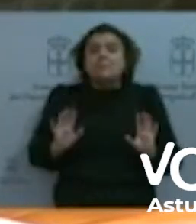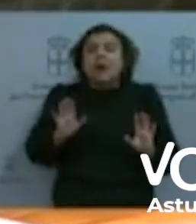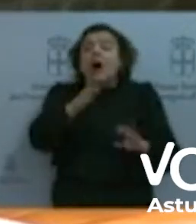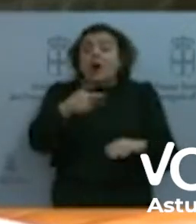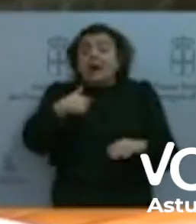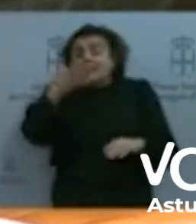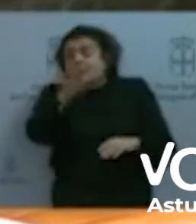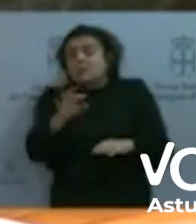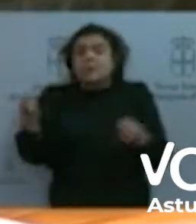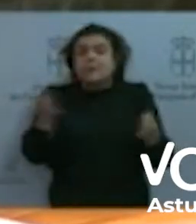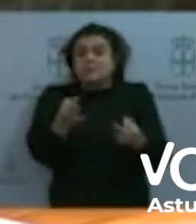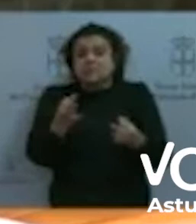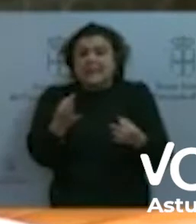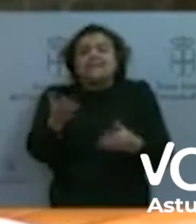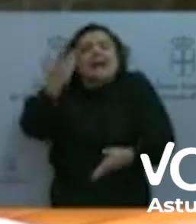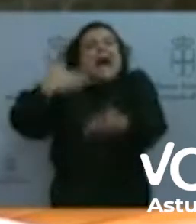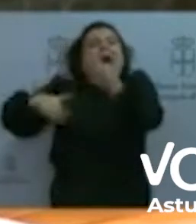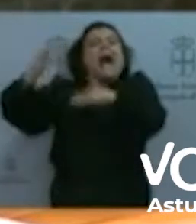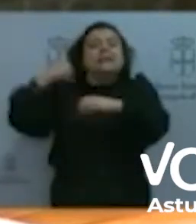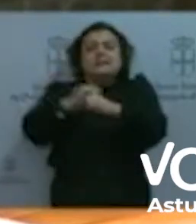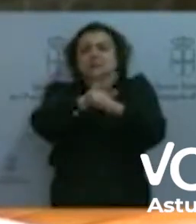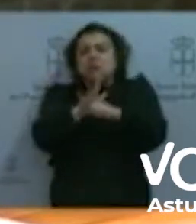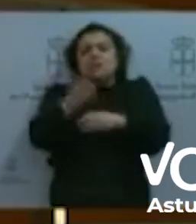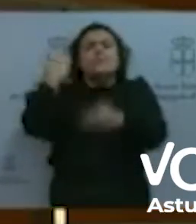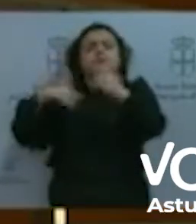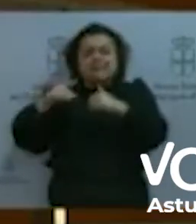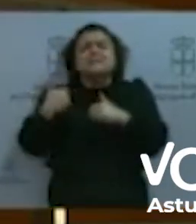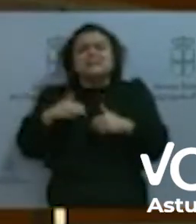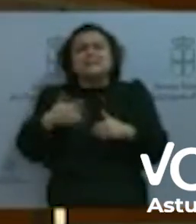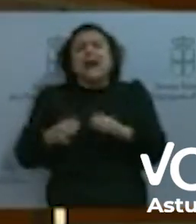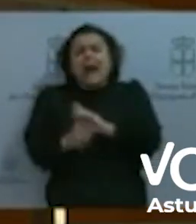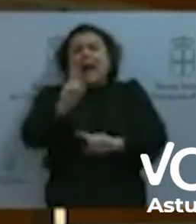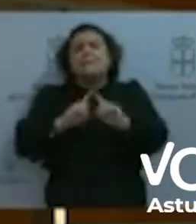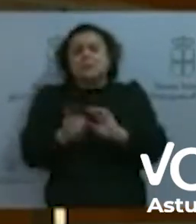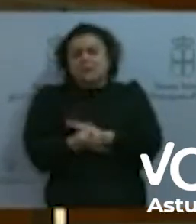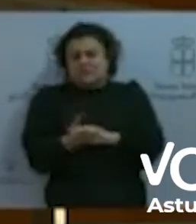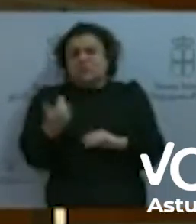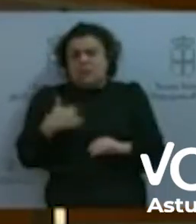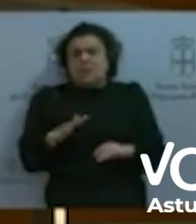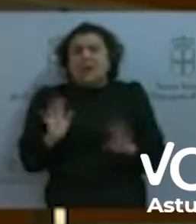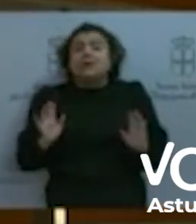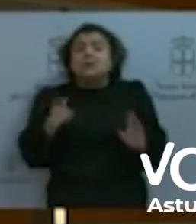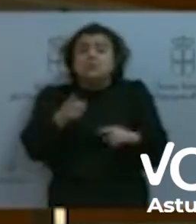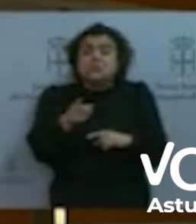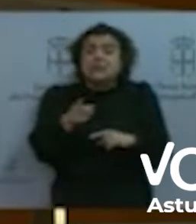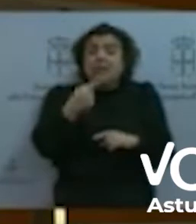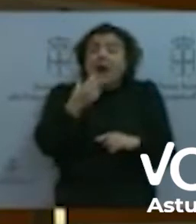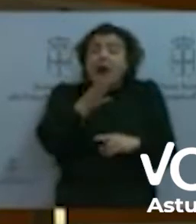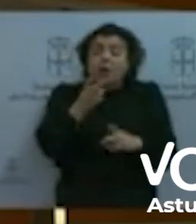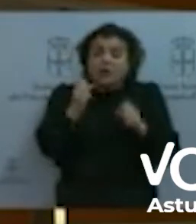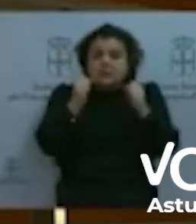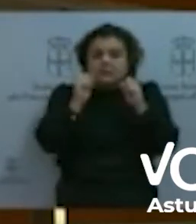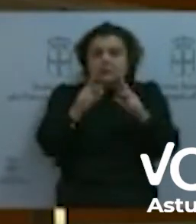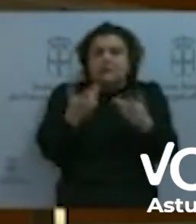la pandemia y lo único que ha hecho es dejar en evidencia los problemas y carencias de un sistema que ya no funcionaba. Por favor,